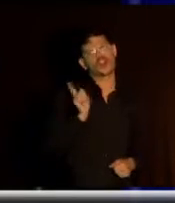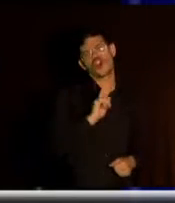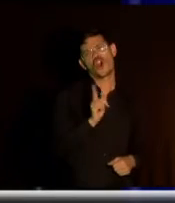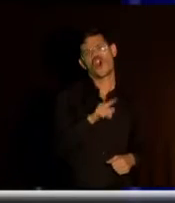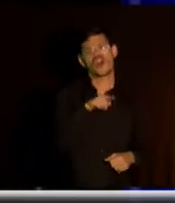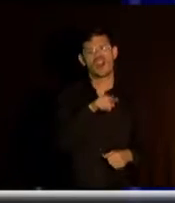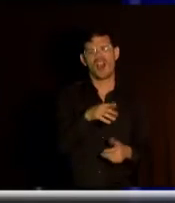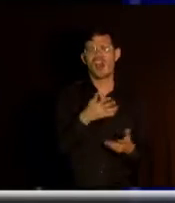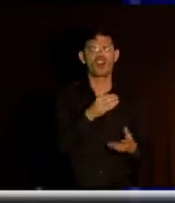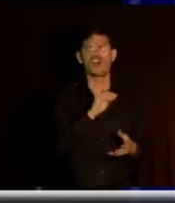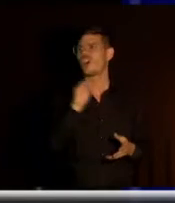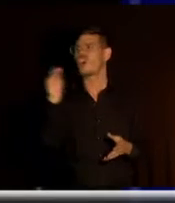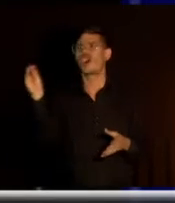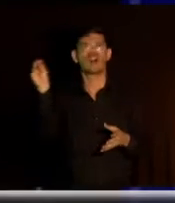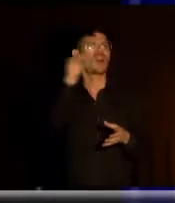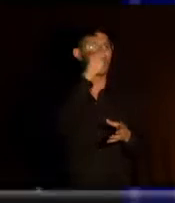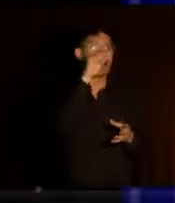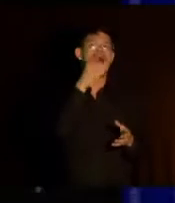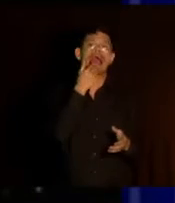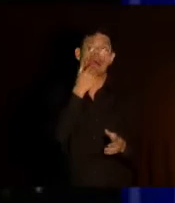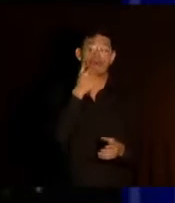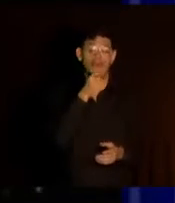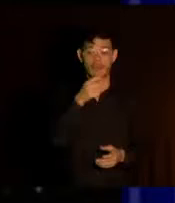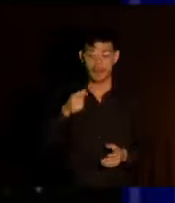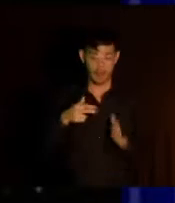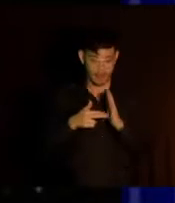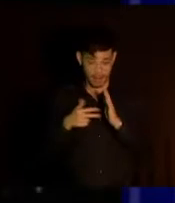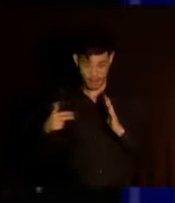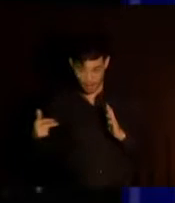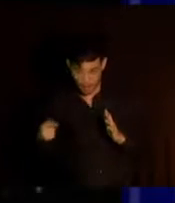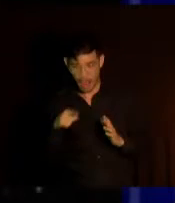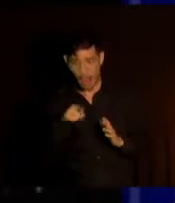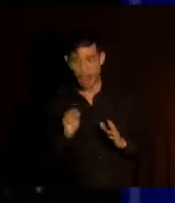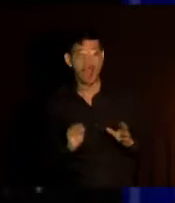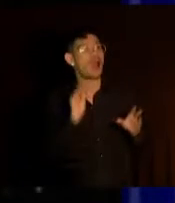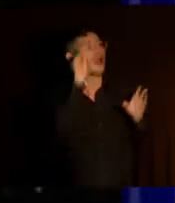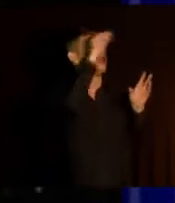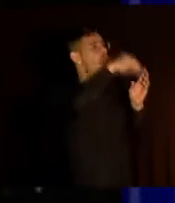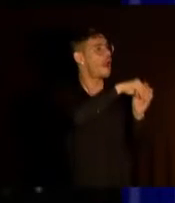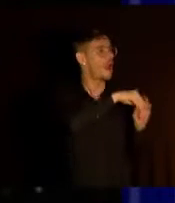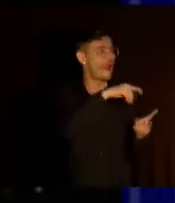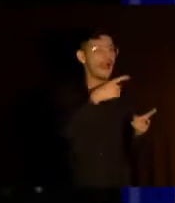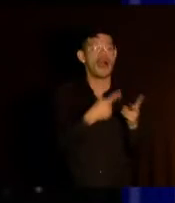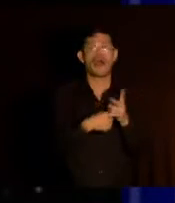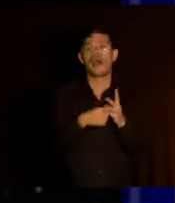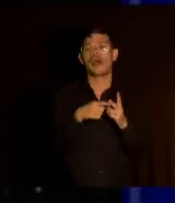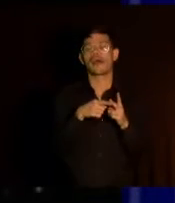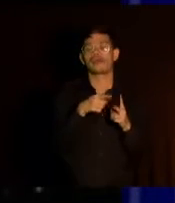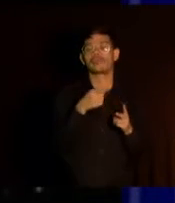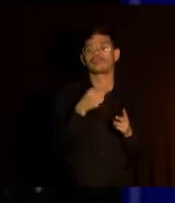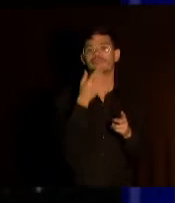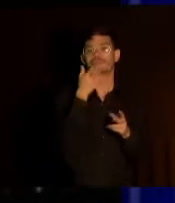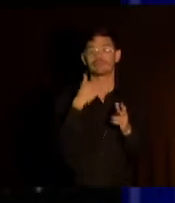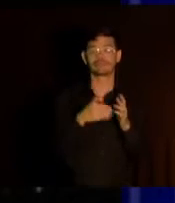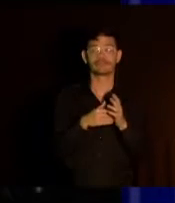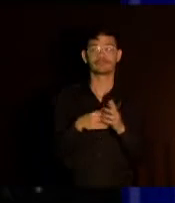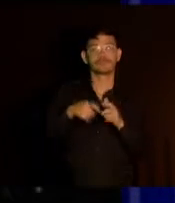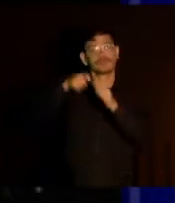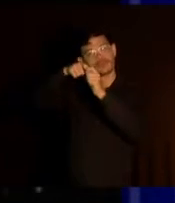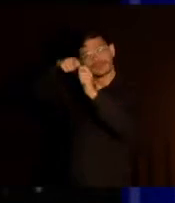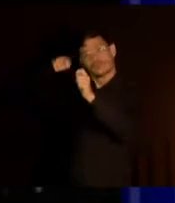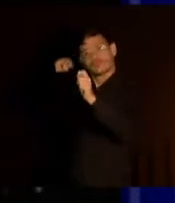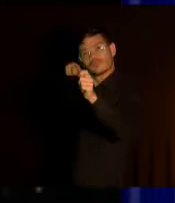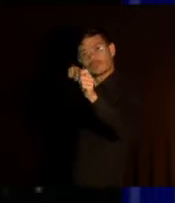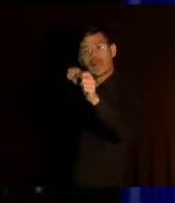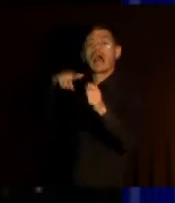esos atletas? Por ejemplo, casos como natación, atletismo, powerlifting, tendrían que irse a ese nuevo sistema. Por ejemplo, arquería.